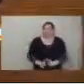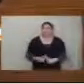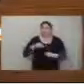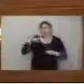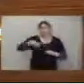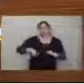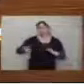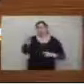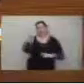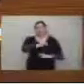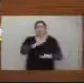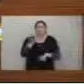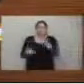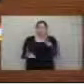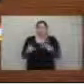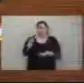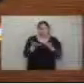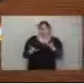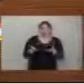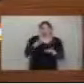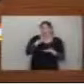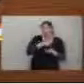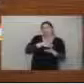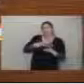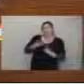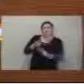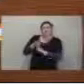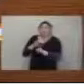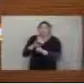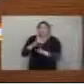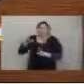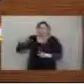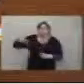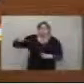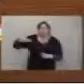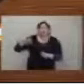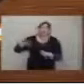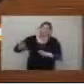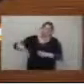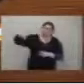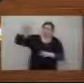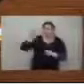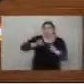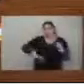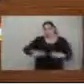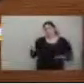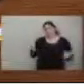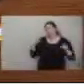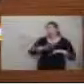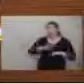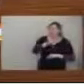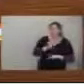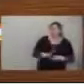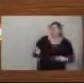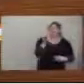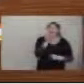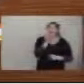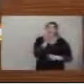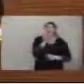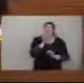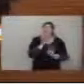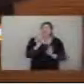el arrebato y su empeño. Y ha elegido usted, yo creo que con muy mala suerte también, el ejemplo de Castilla y